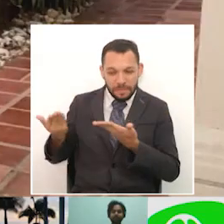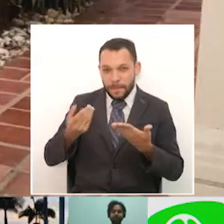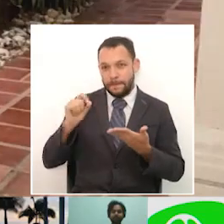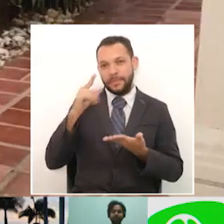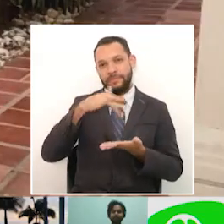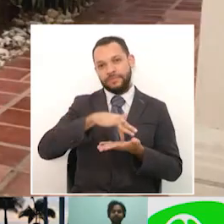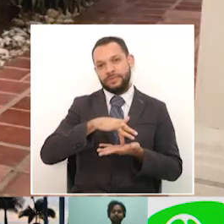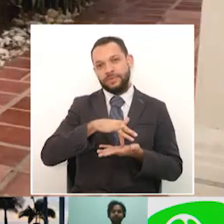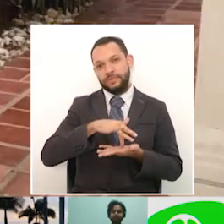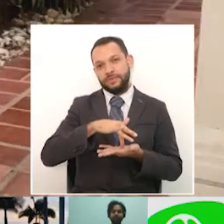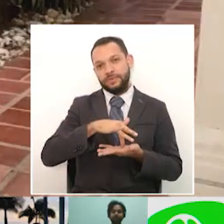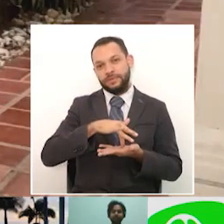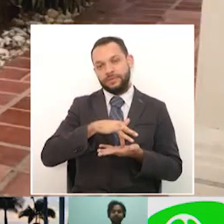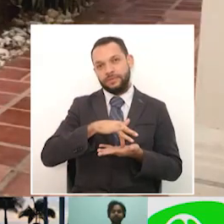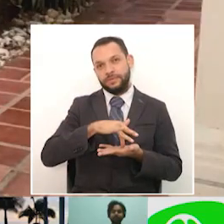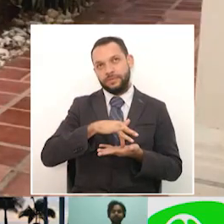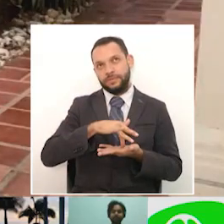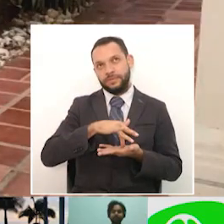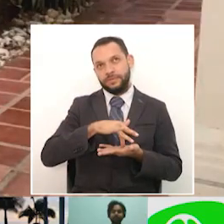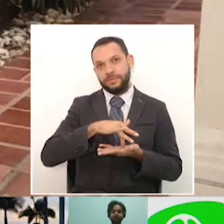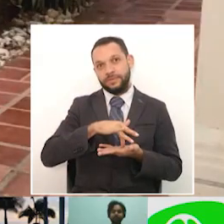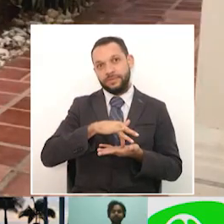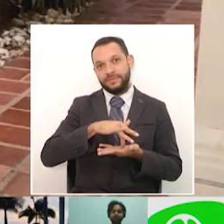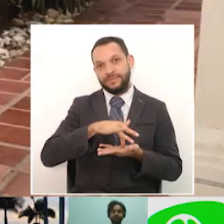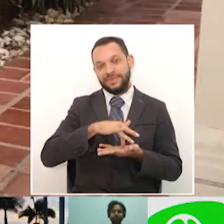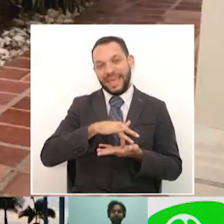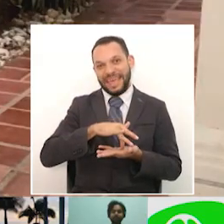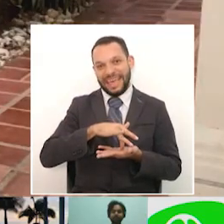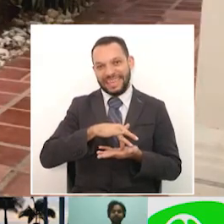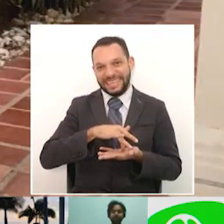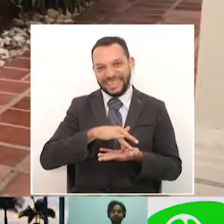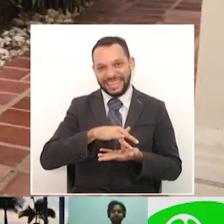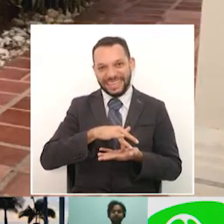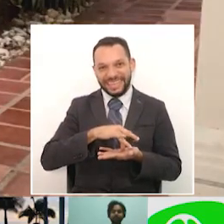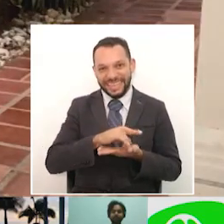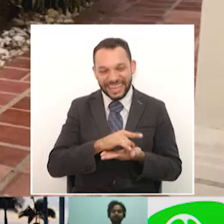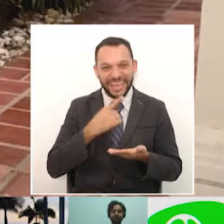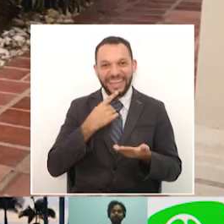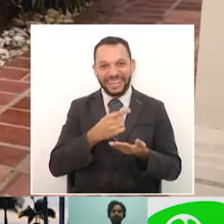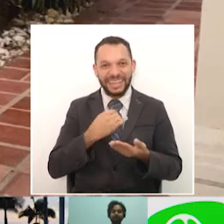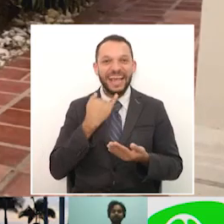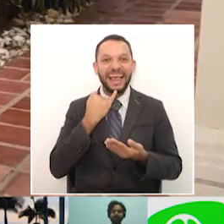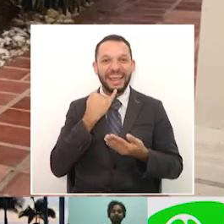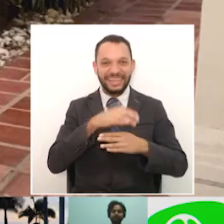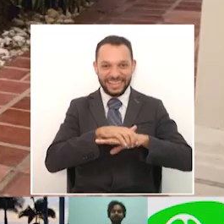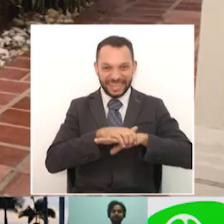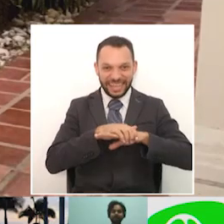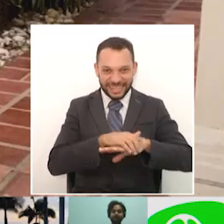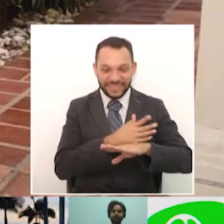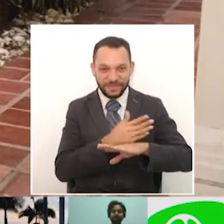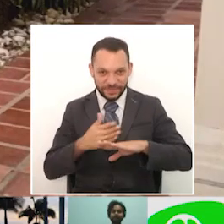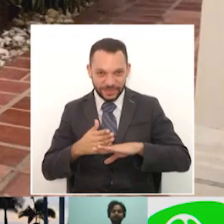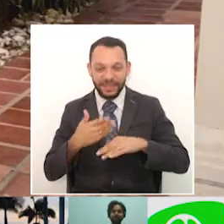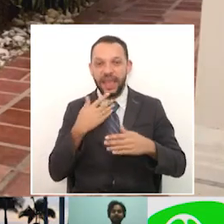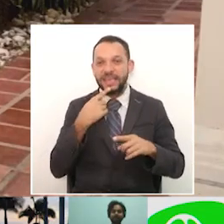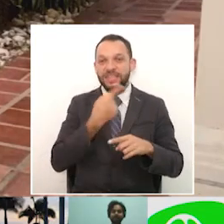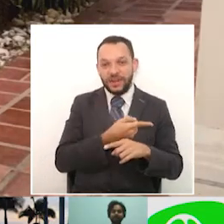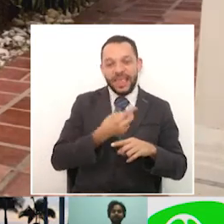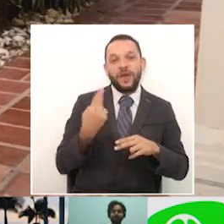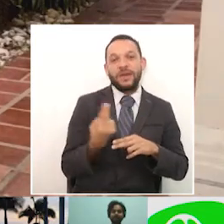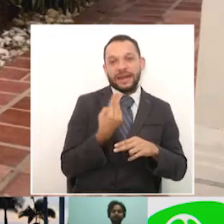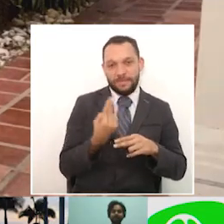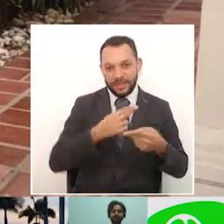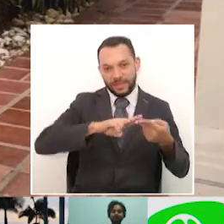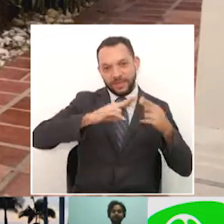so that we can know everything about our experience in India. Le estoy diciendo a Uttam